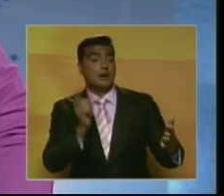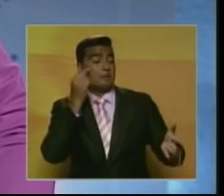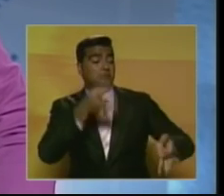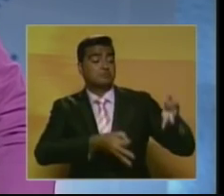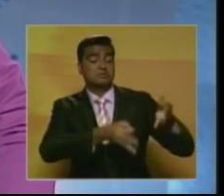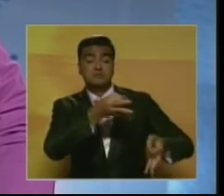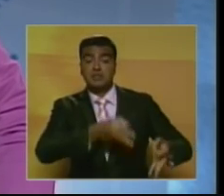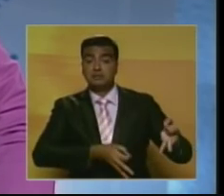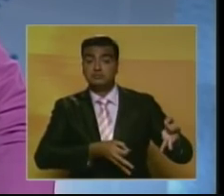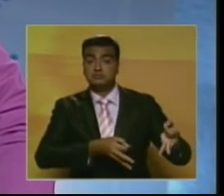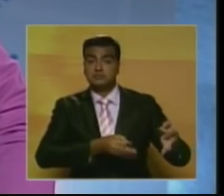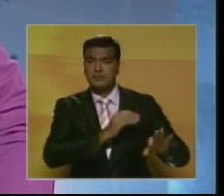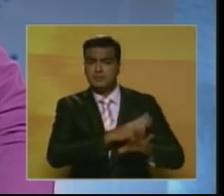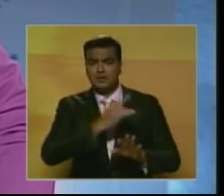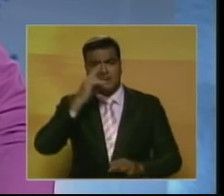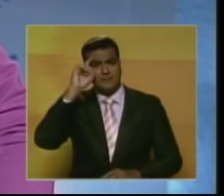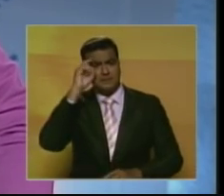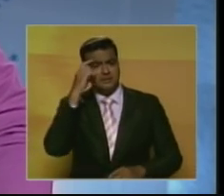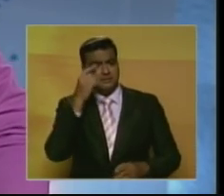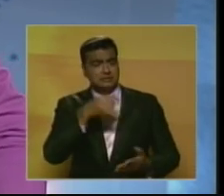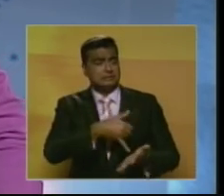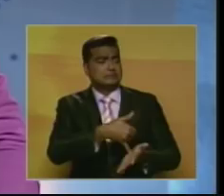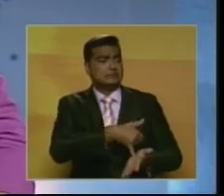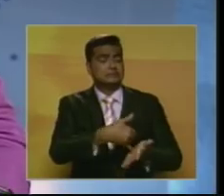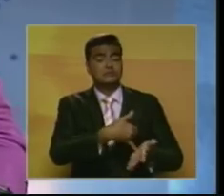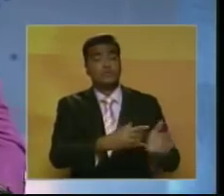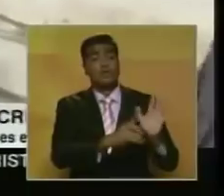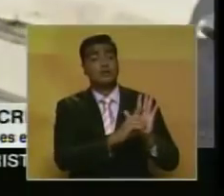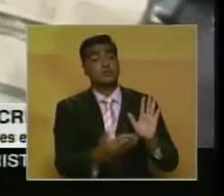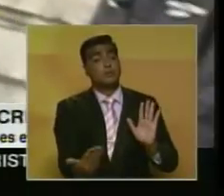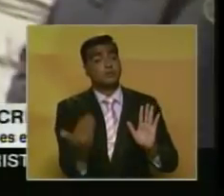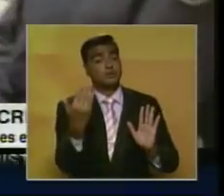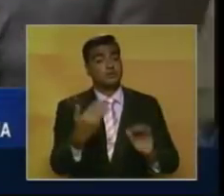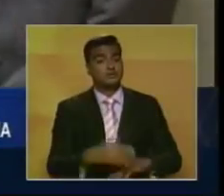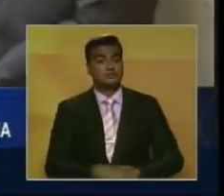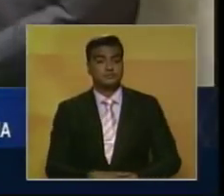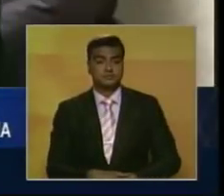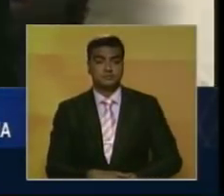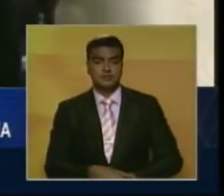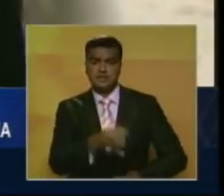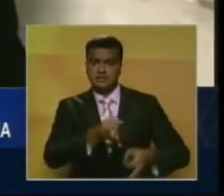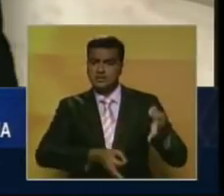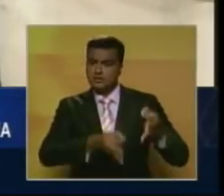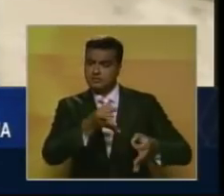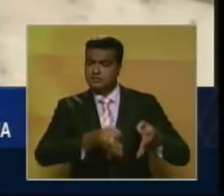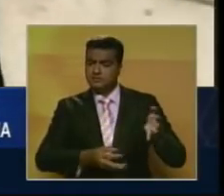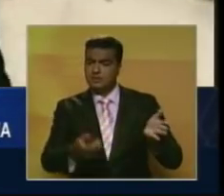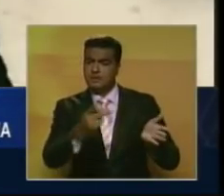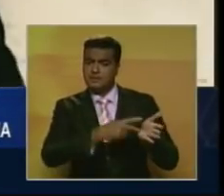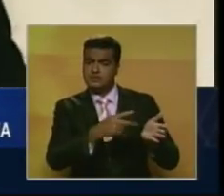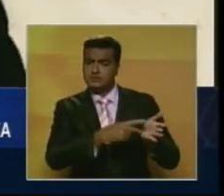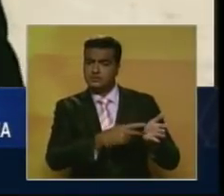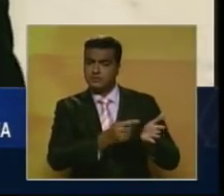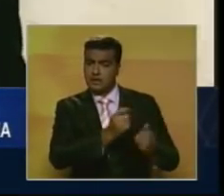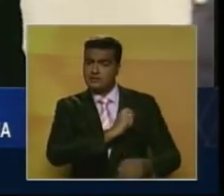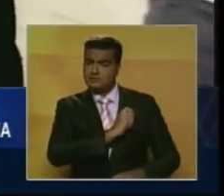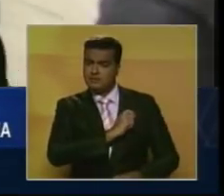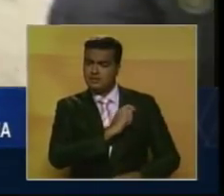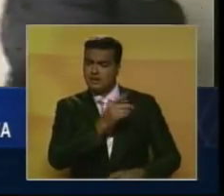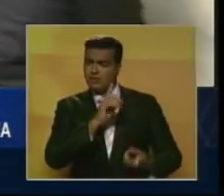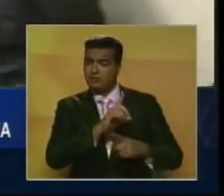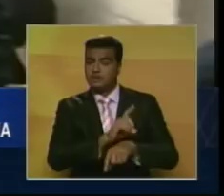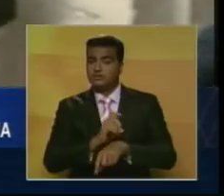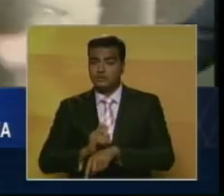enjuiciada, ya que a su juicio se están vulnerando sus derechos fundamentales. En el juicio que comenzó ante la audiencia de Palma de Mallorca hace unas